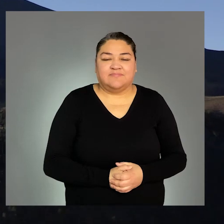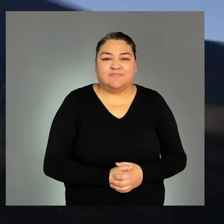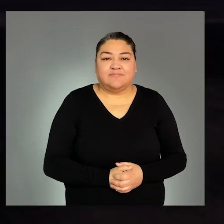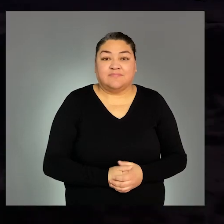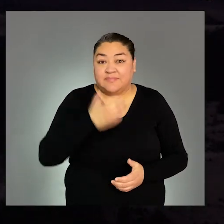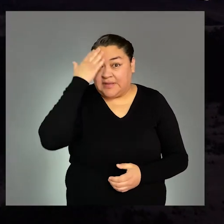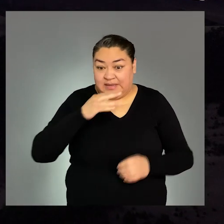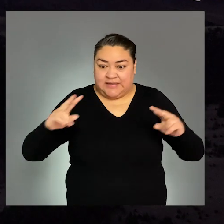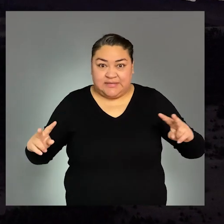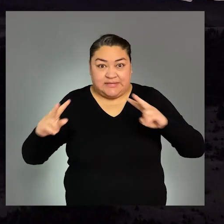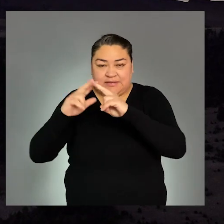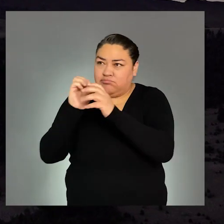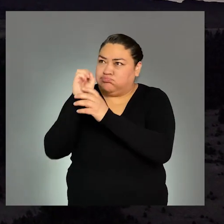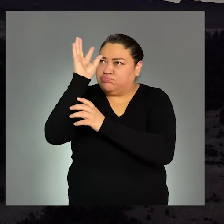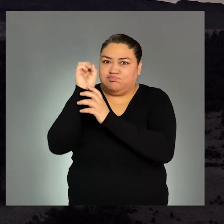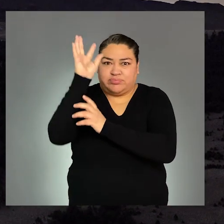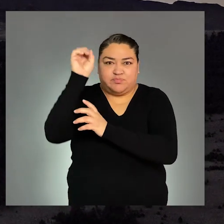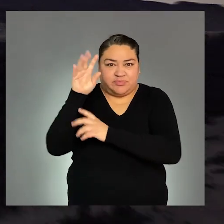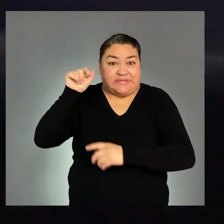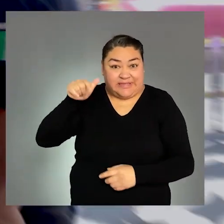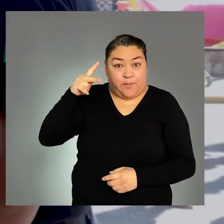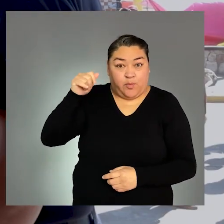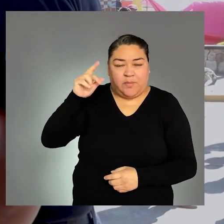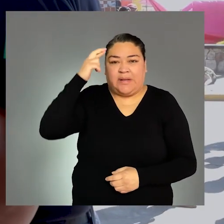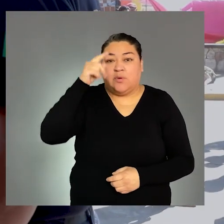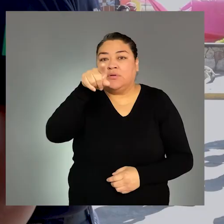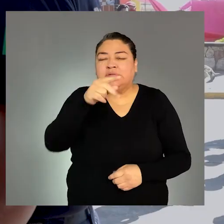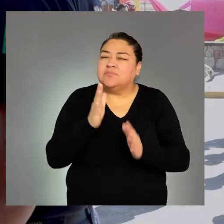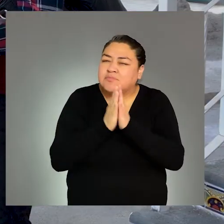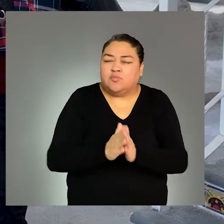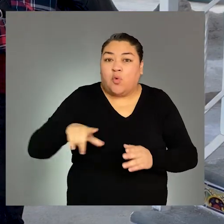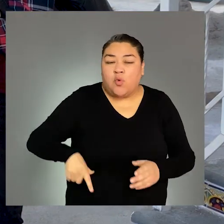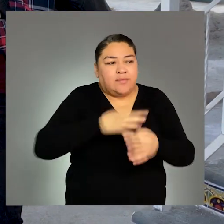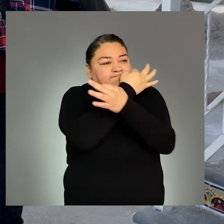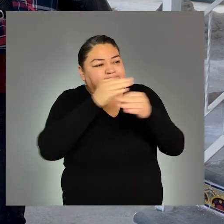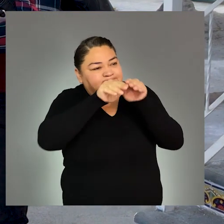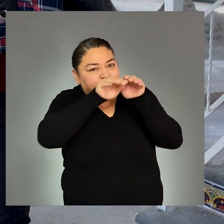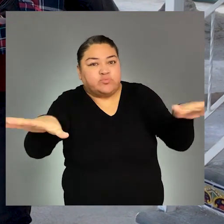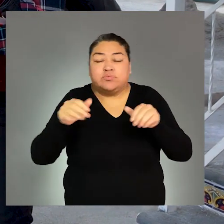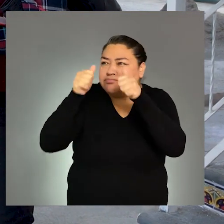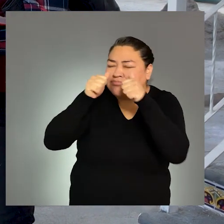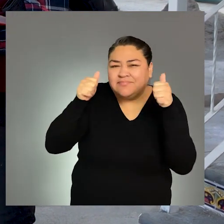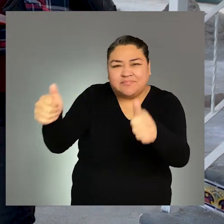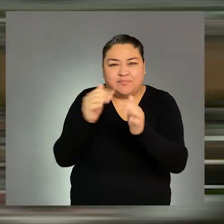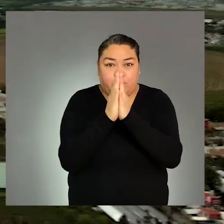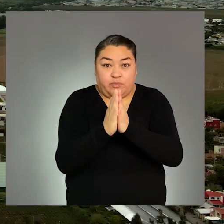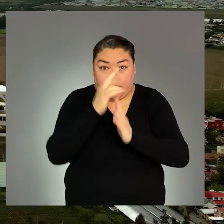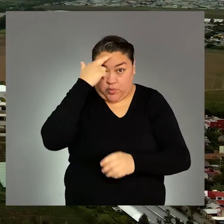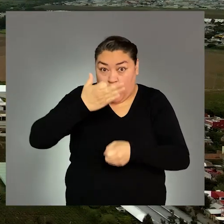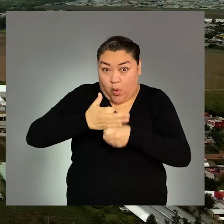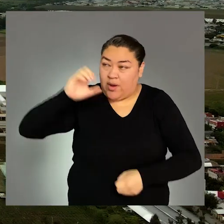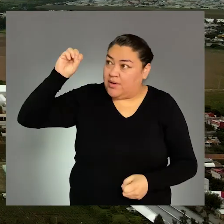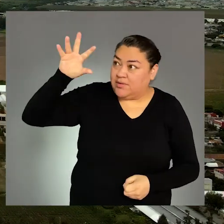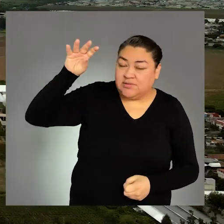ante el incremento de la actividad del volcán Popocatépetl recuerda mantenerte atento a la información difundida por las autoridades el